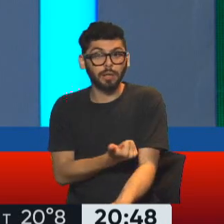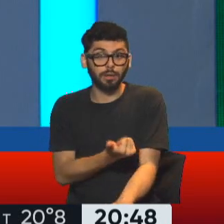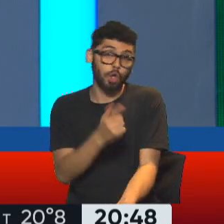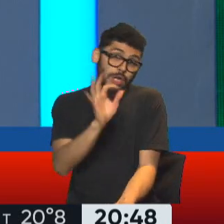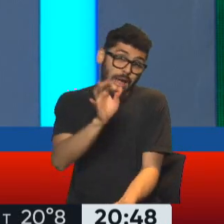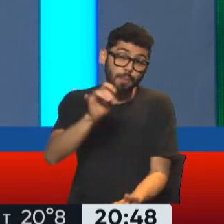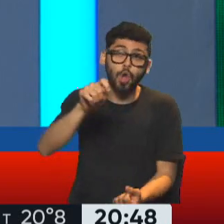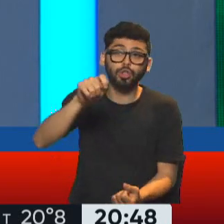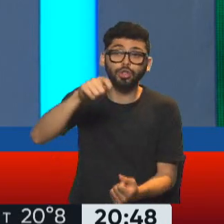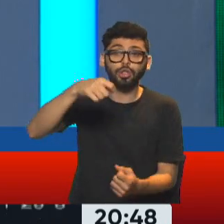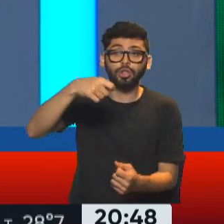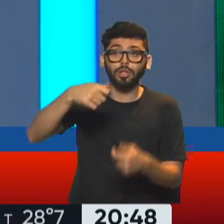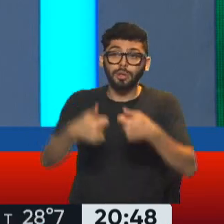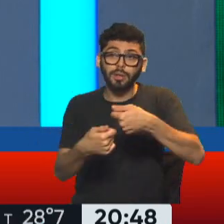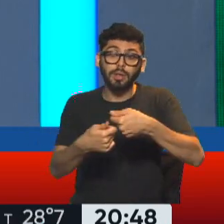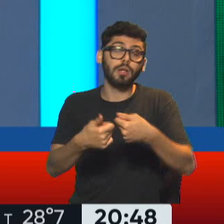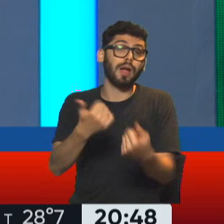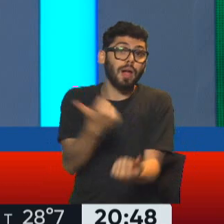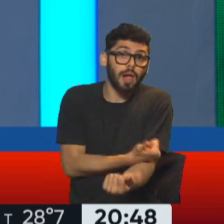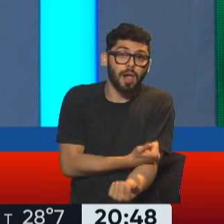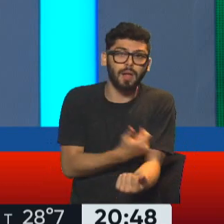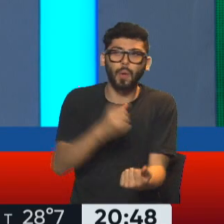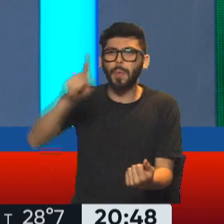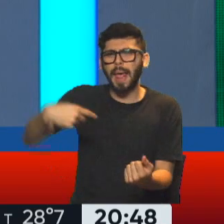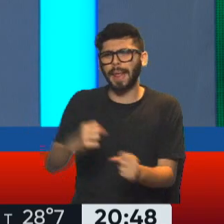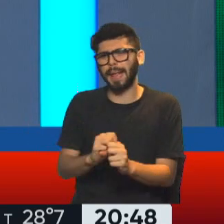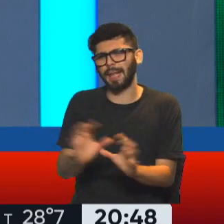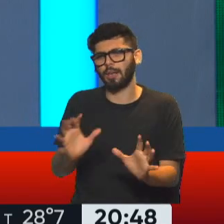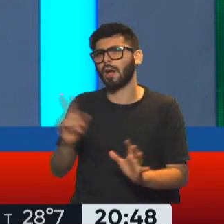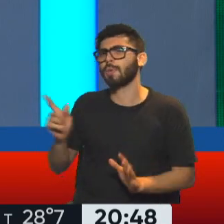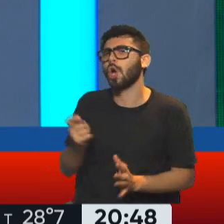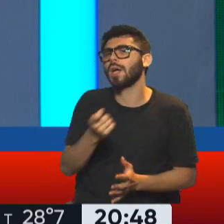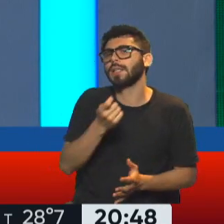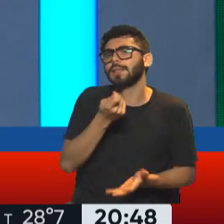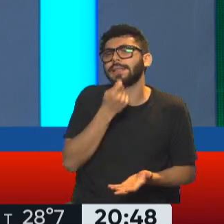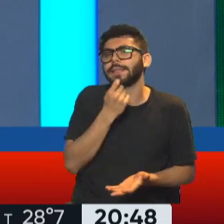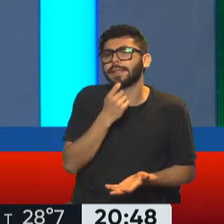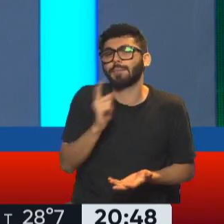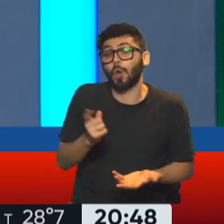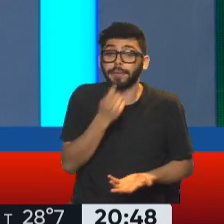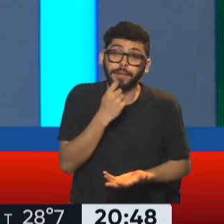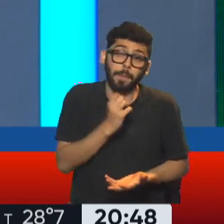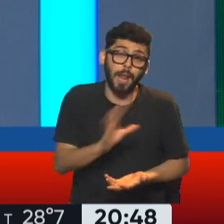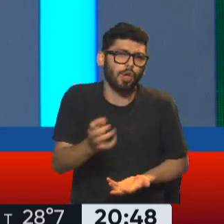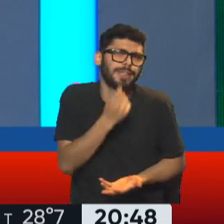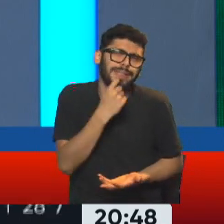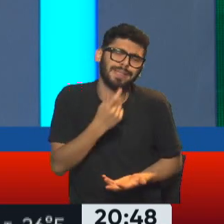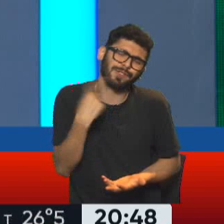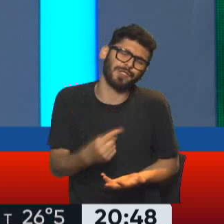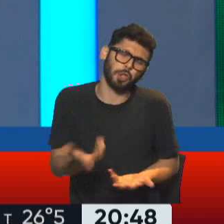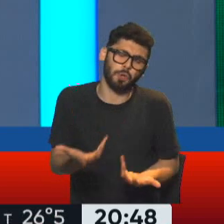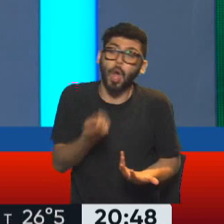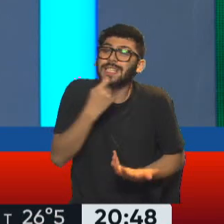el crack producen cosas muy, pero muy terribles. Es un chiste, no en la tiene un gente. gran sentido del No tiene humor, por hay qué que hacer decir. ese tipo de chistes, bajo